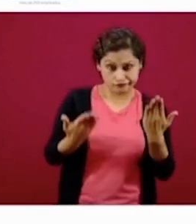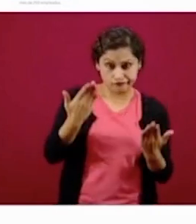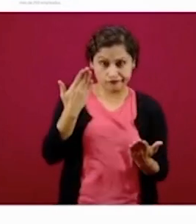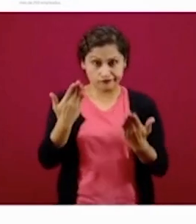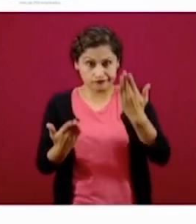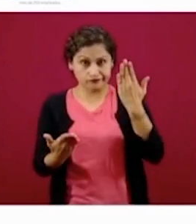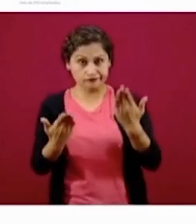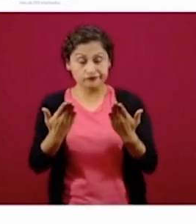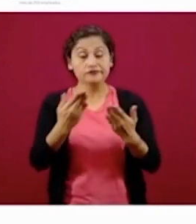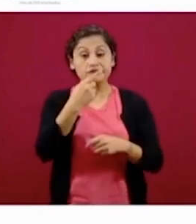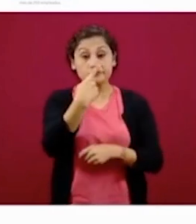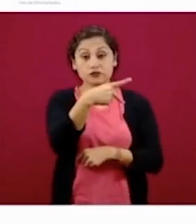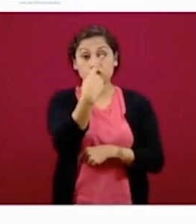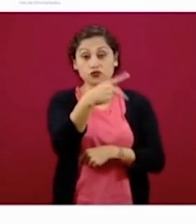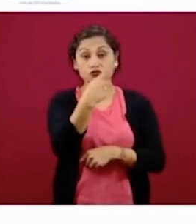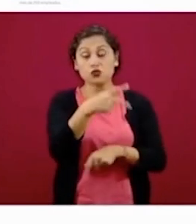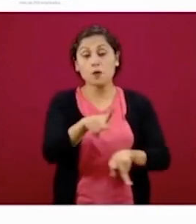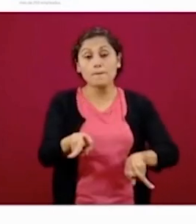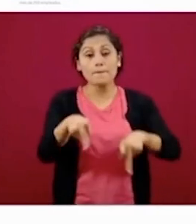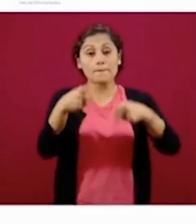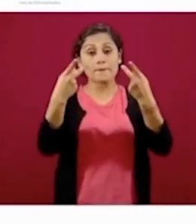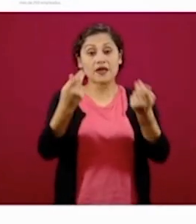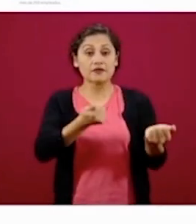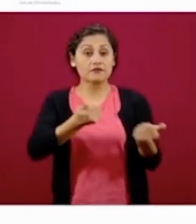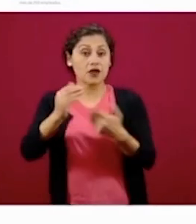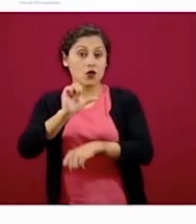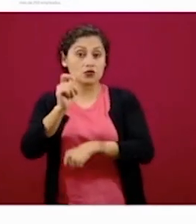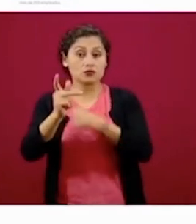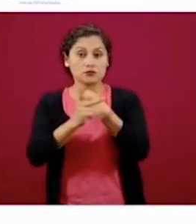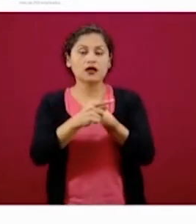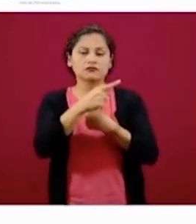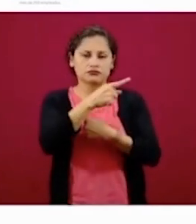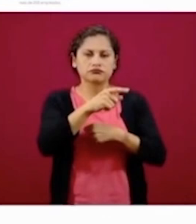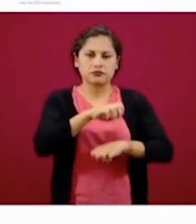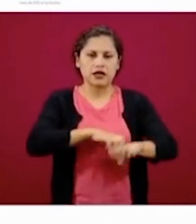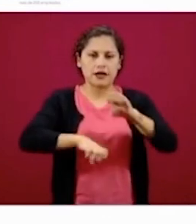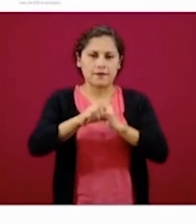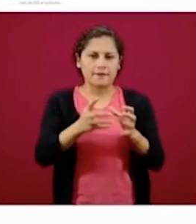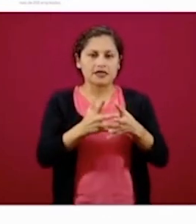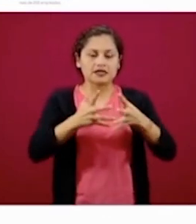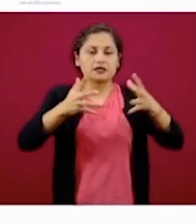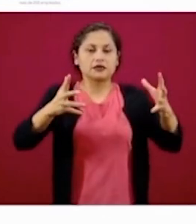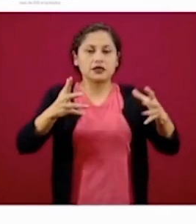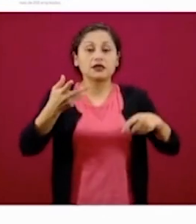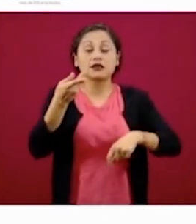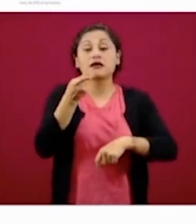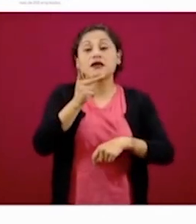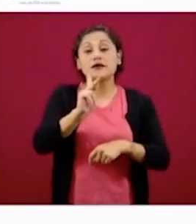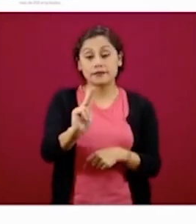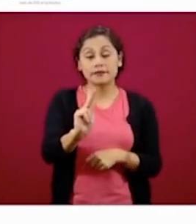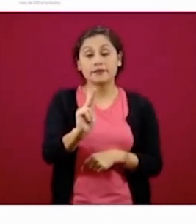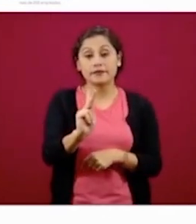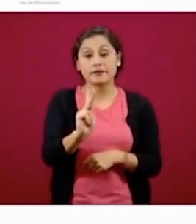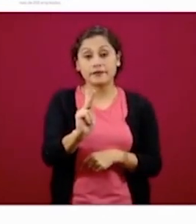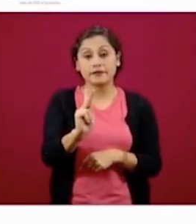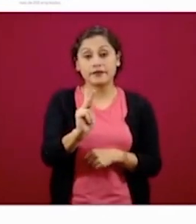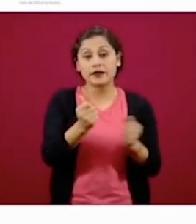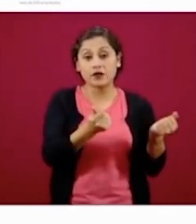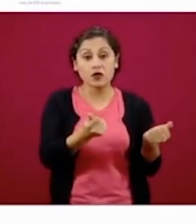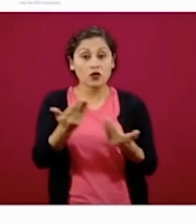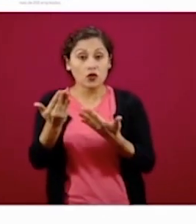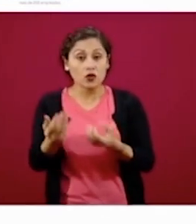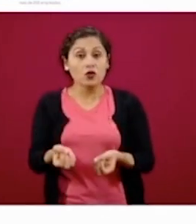las exportaciones son las empresas grandes, pero vean la proporción de las exportaciones que son,